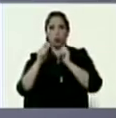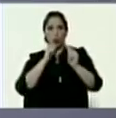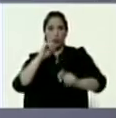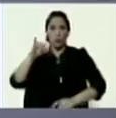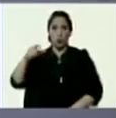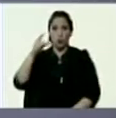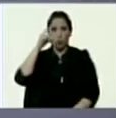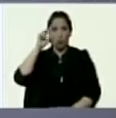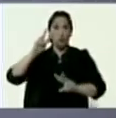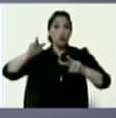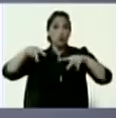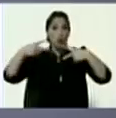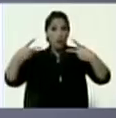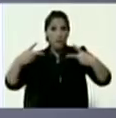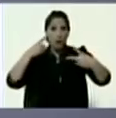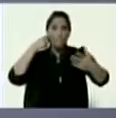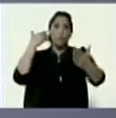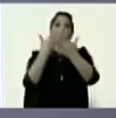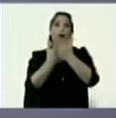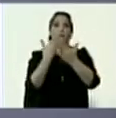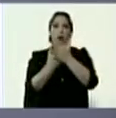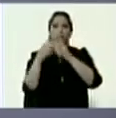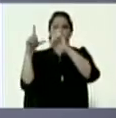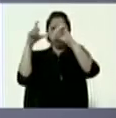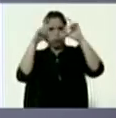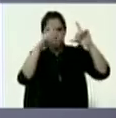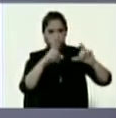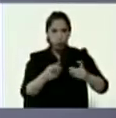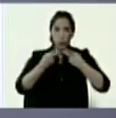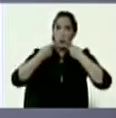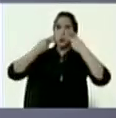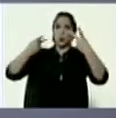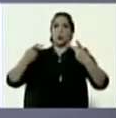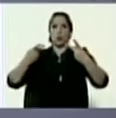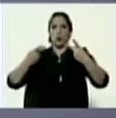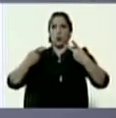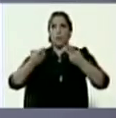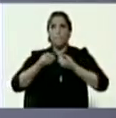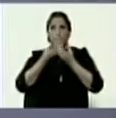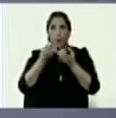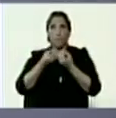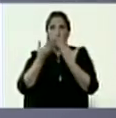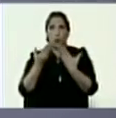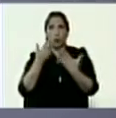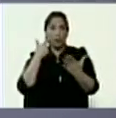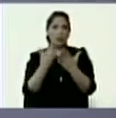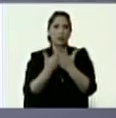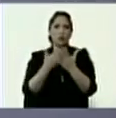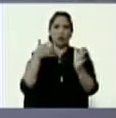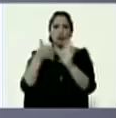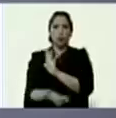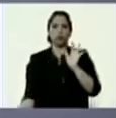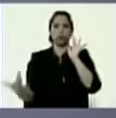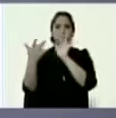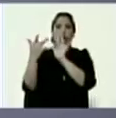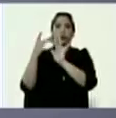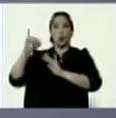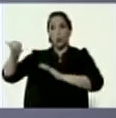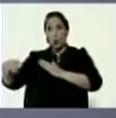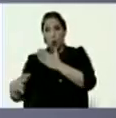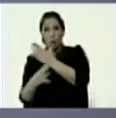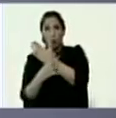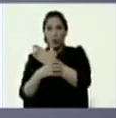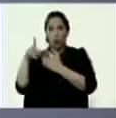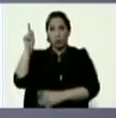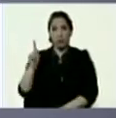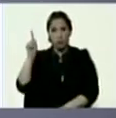Rodríguez. Nuevas pruebas, evidencias, fotografías, declaraciones, confesiones, testimonios sobre los vínculos del diputado Juan Guaidó con